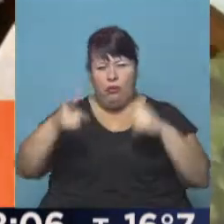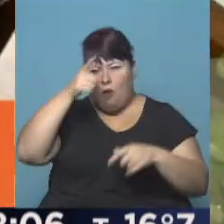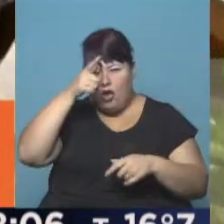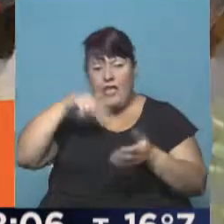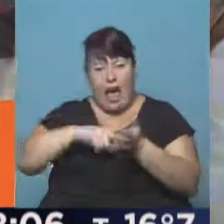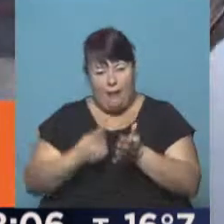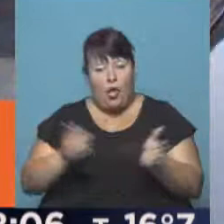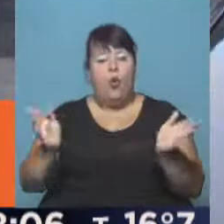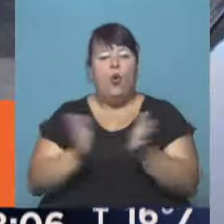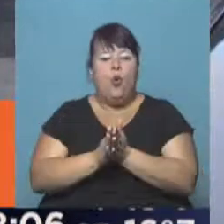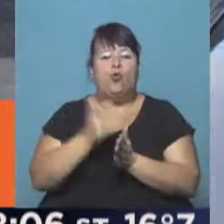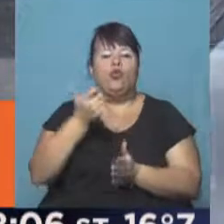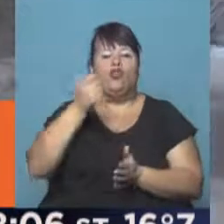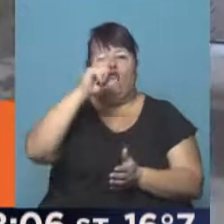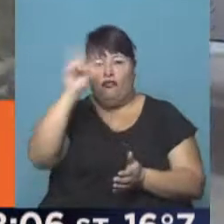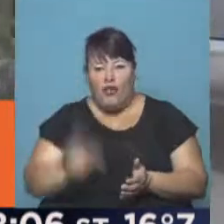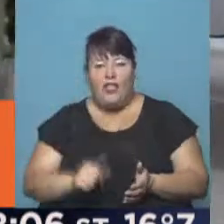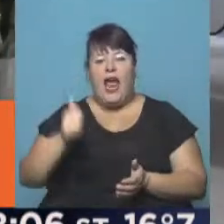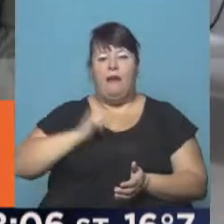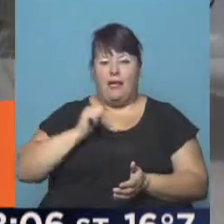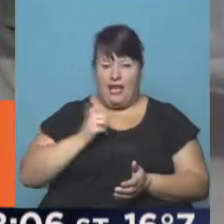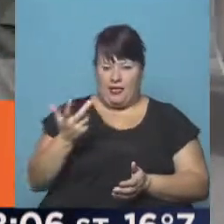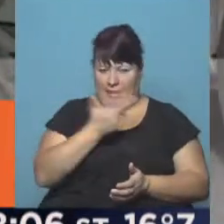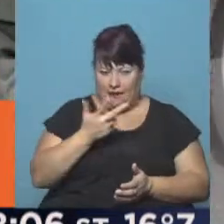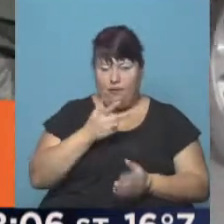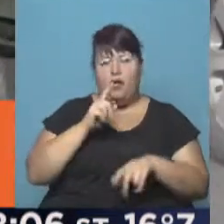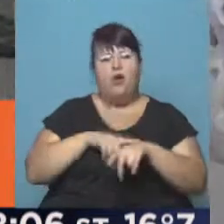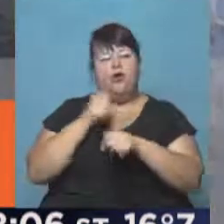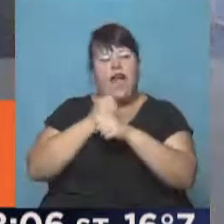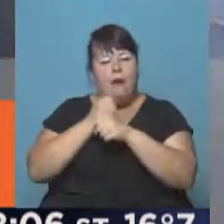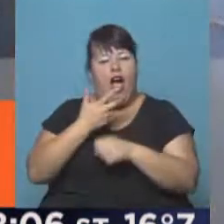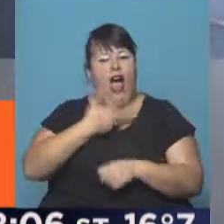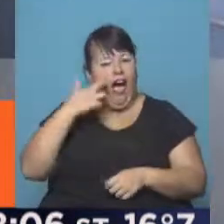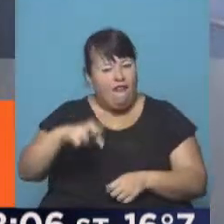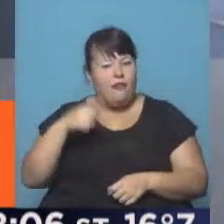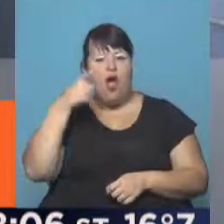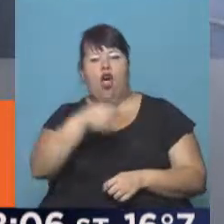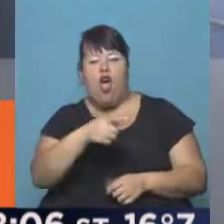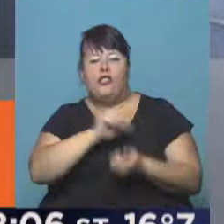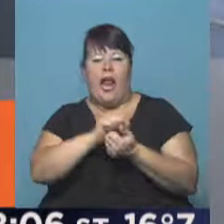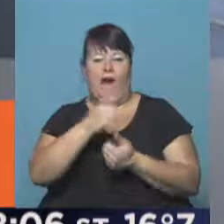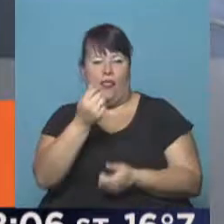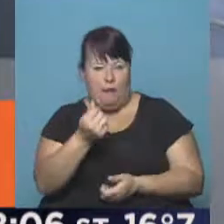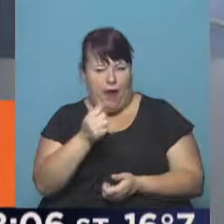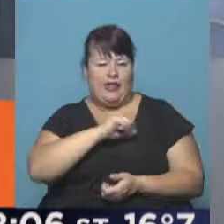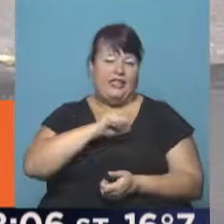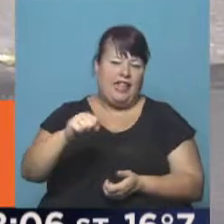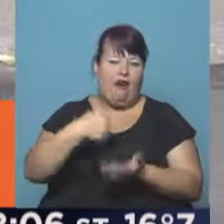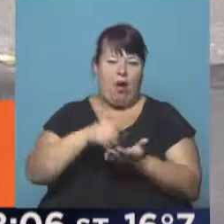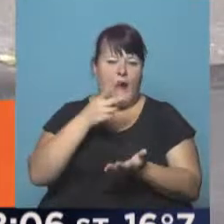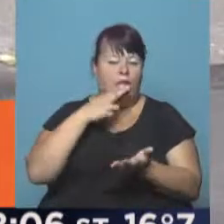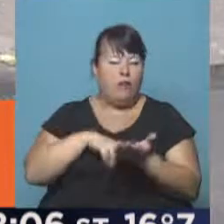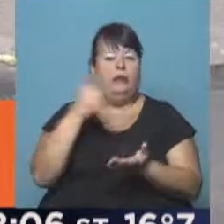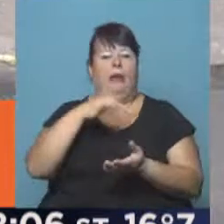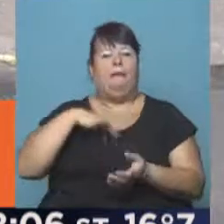de la ciudad con apoyo de la Federal y la Gendarmería. En un procedimiento de la FIP contra presunto lavado de dinero y evasión a través de